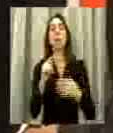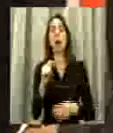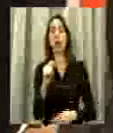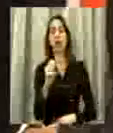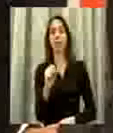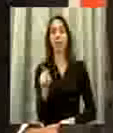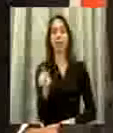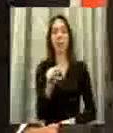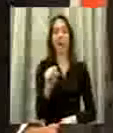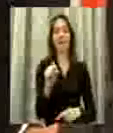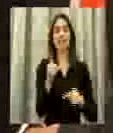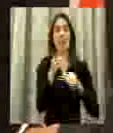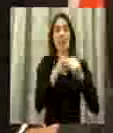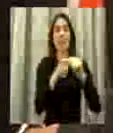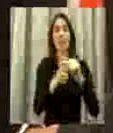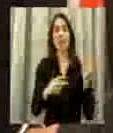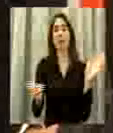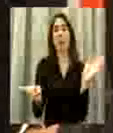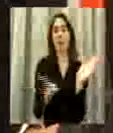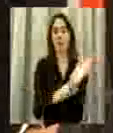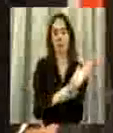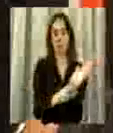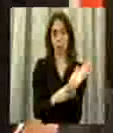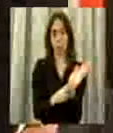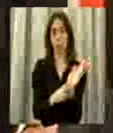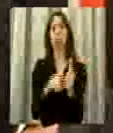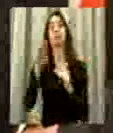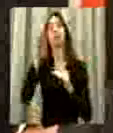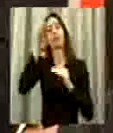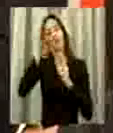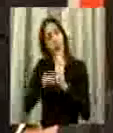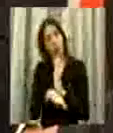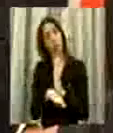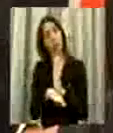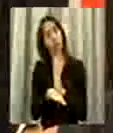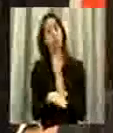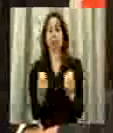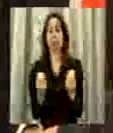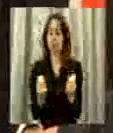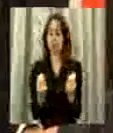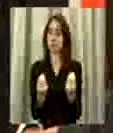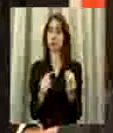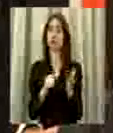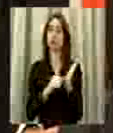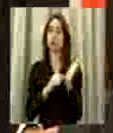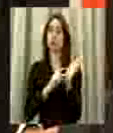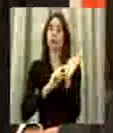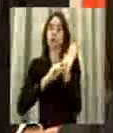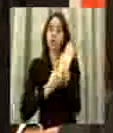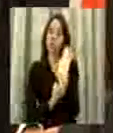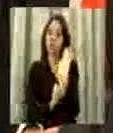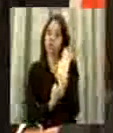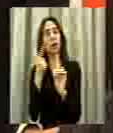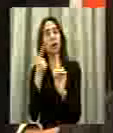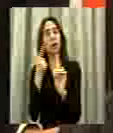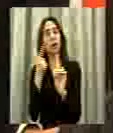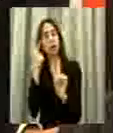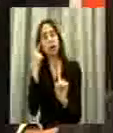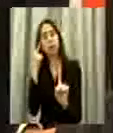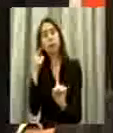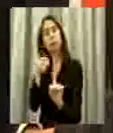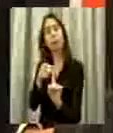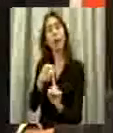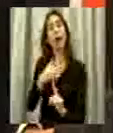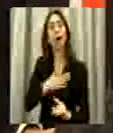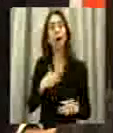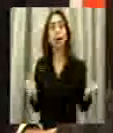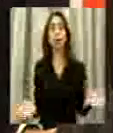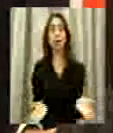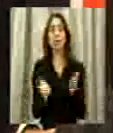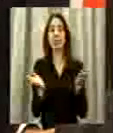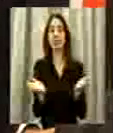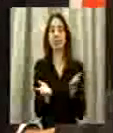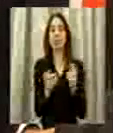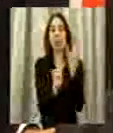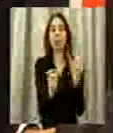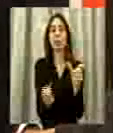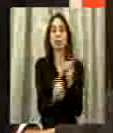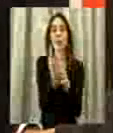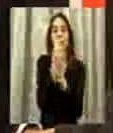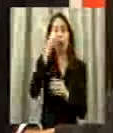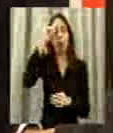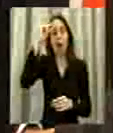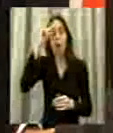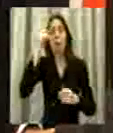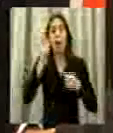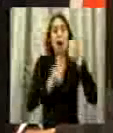impuestos. Y eso es una ventaja. Esto es una reforma que está orientada, nosotros queremos estimular a los innovadores, a